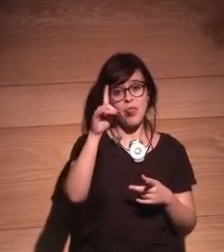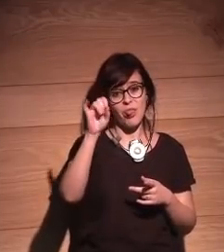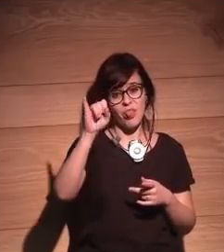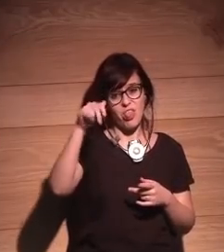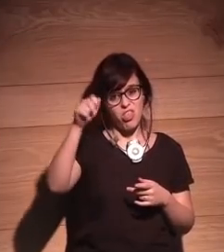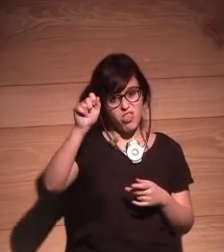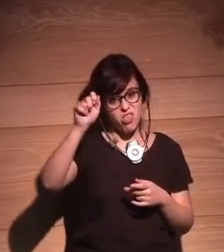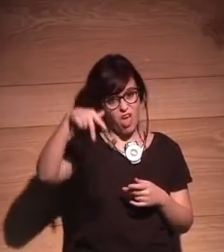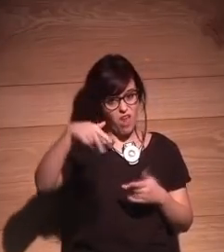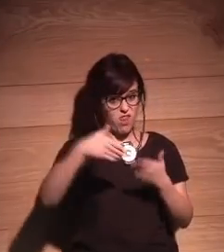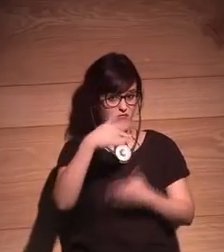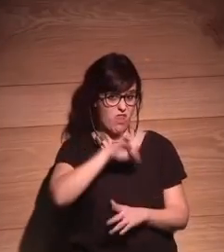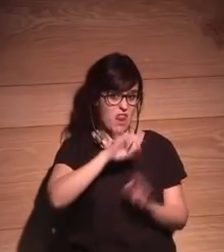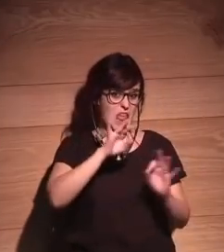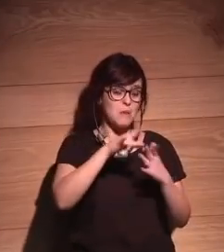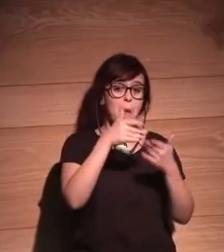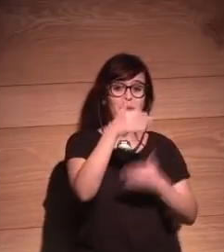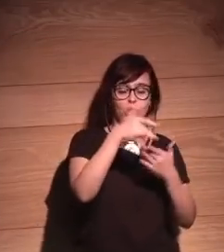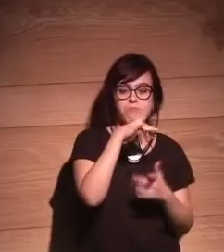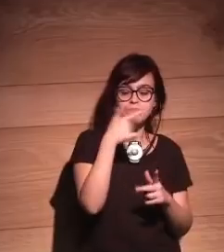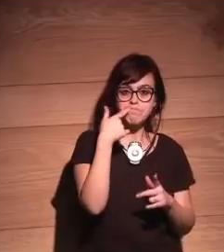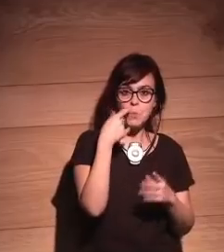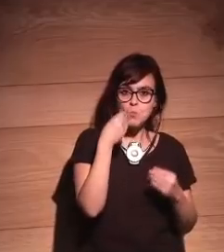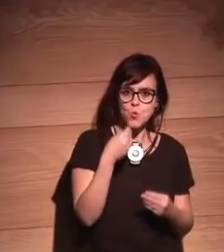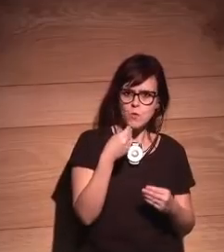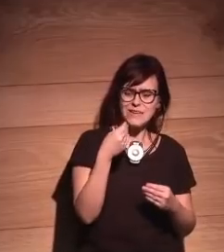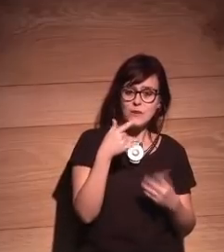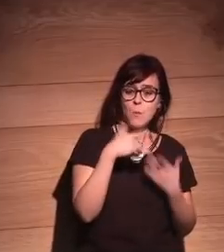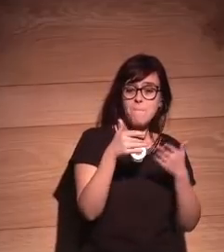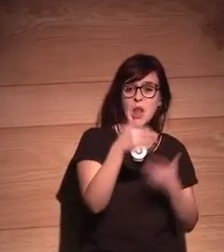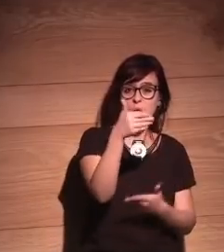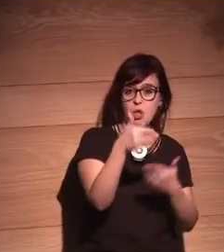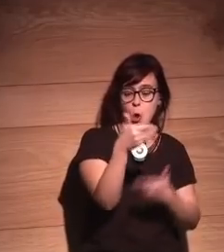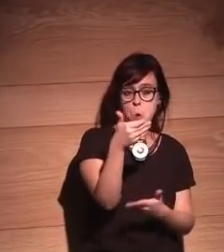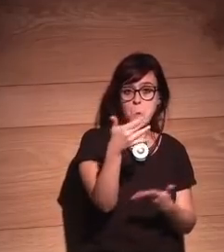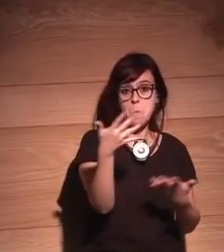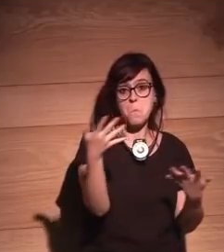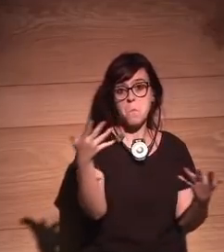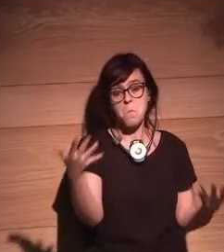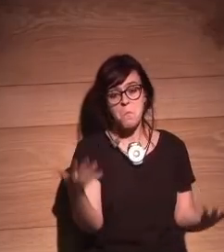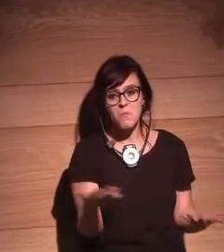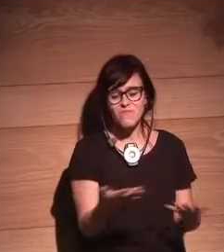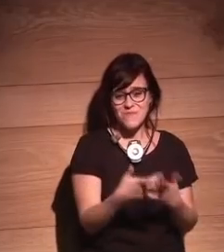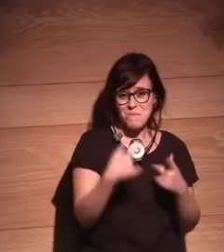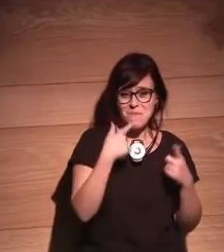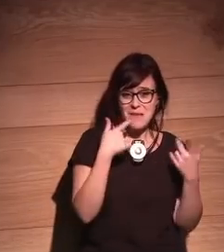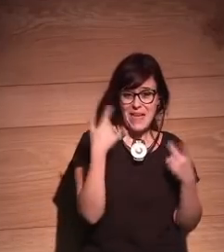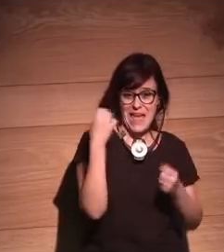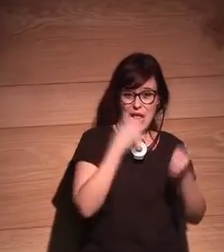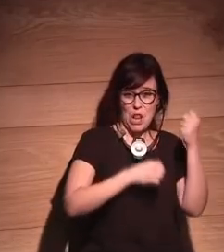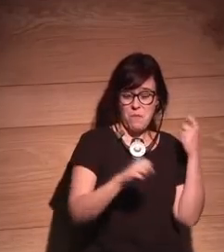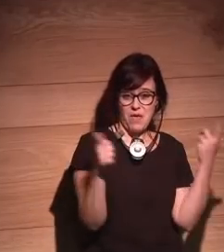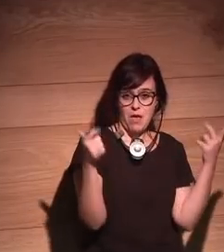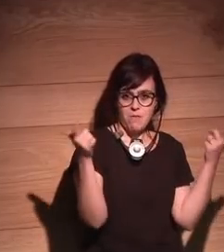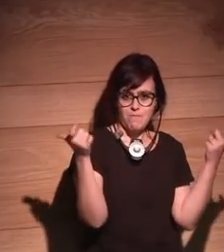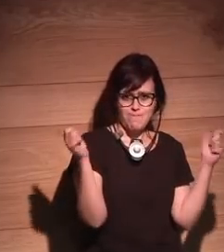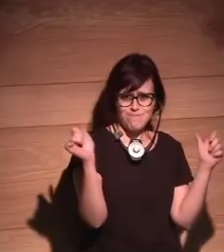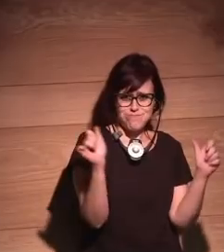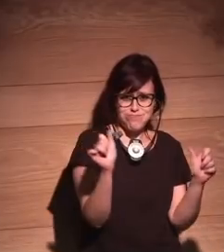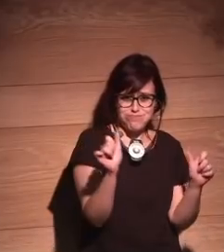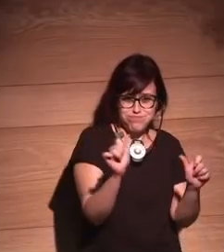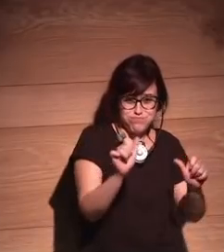sorprendentes. Ha pasado de ser un periódico con unas pérdidas enormes,